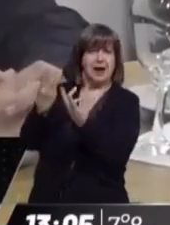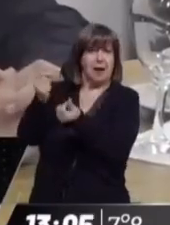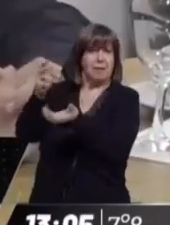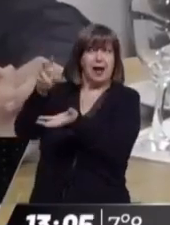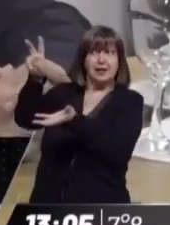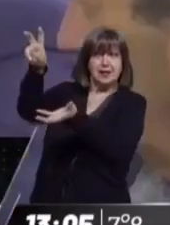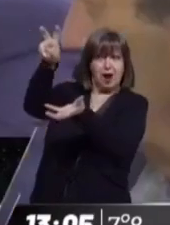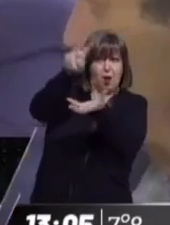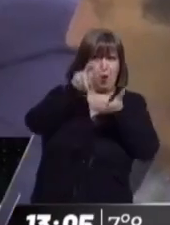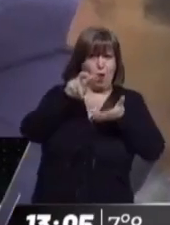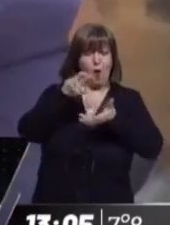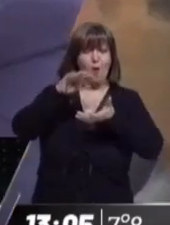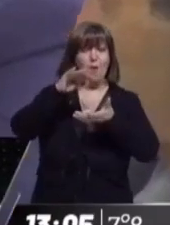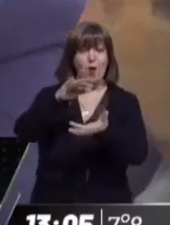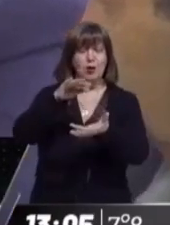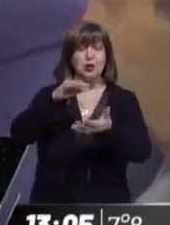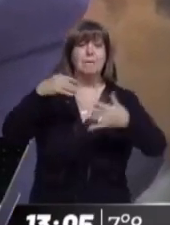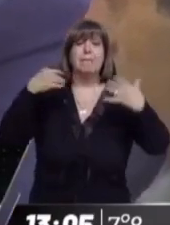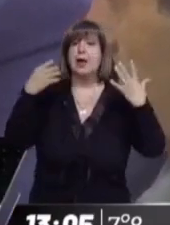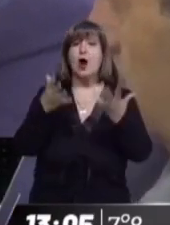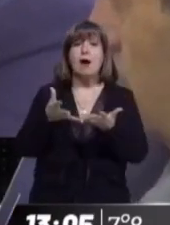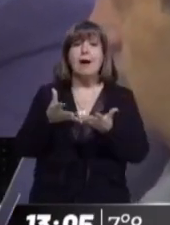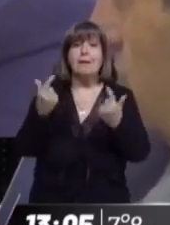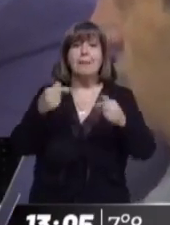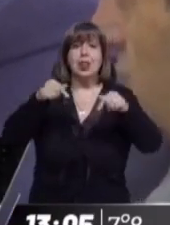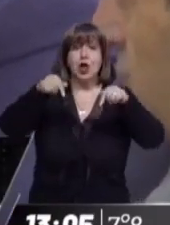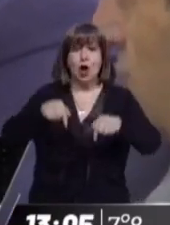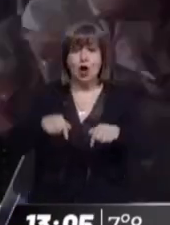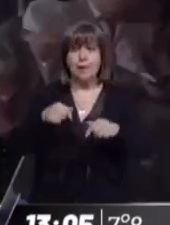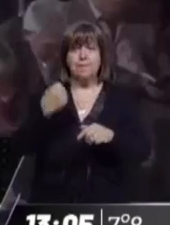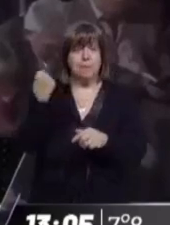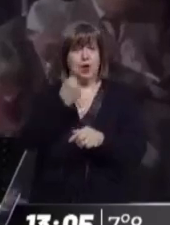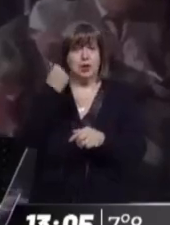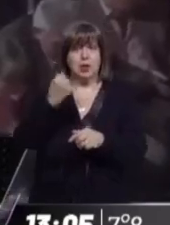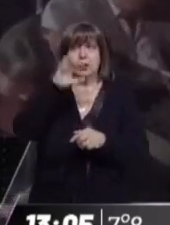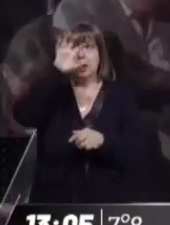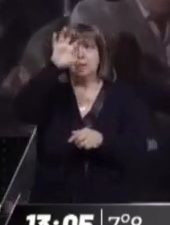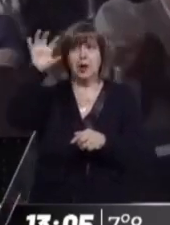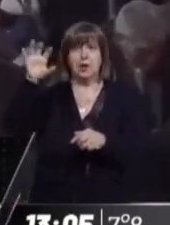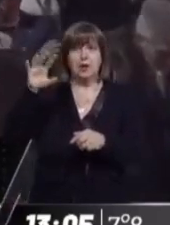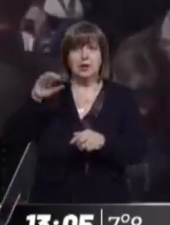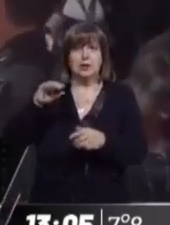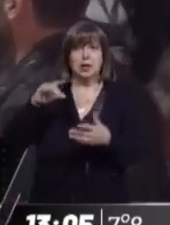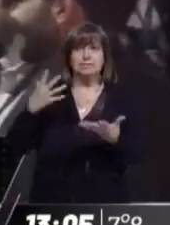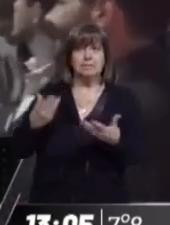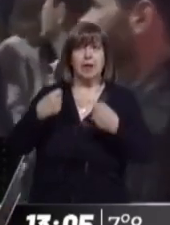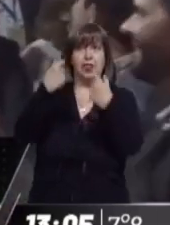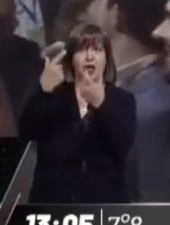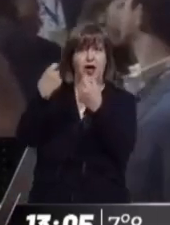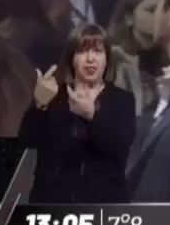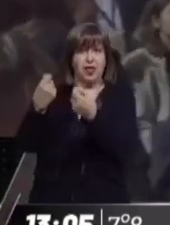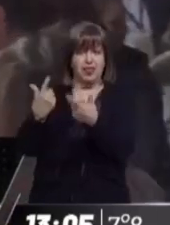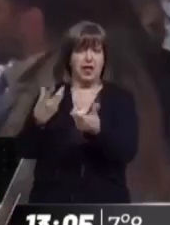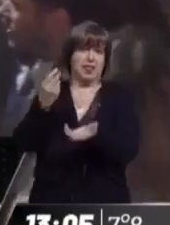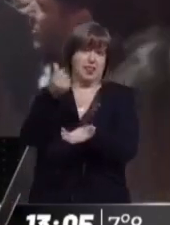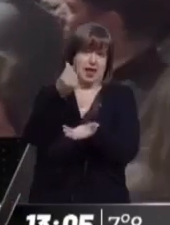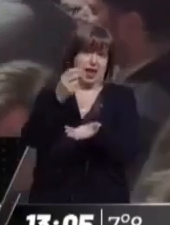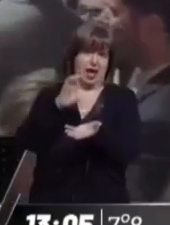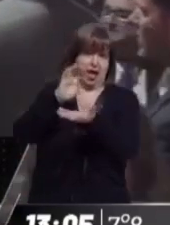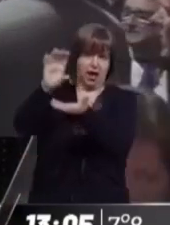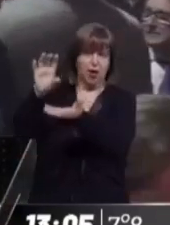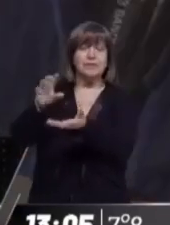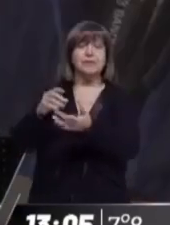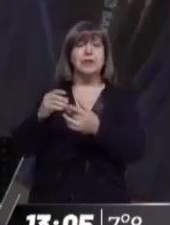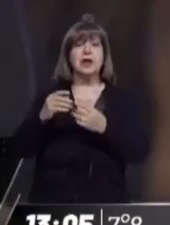un pecado no sacarlo para las provincias que son propietarias de ese recurso, ¿no? El